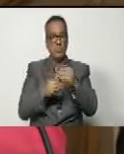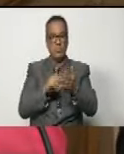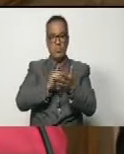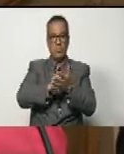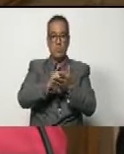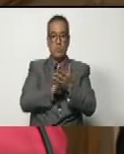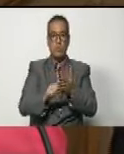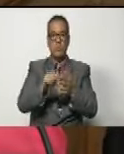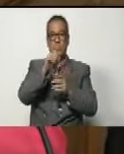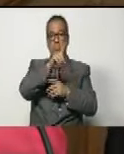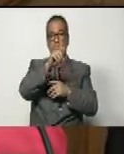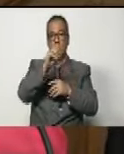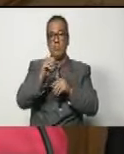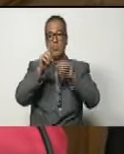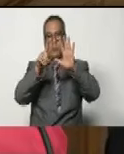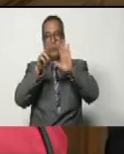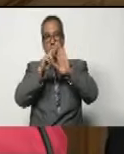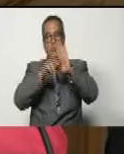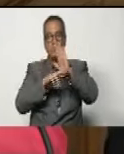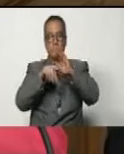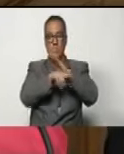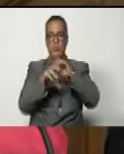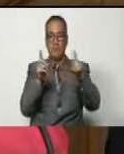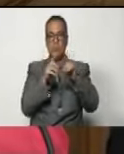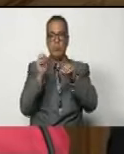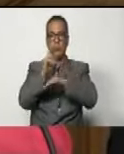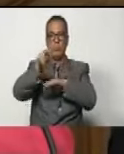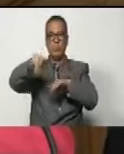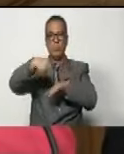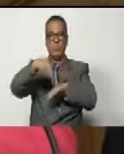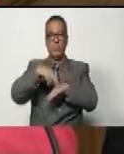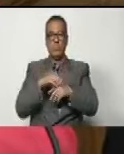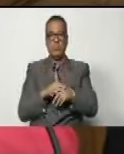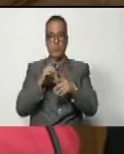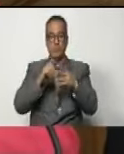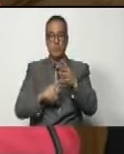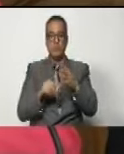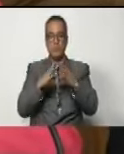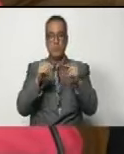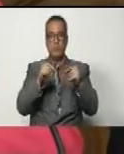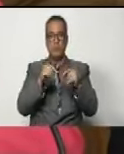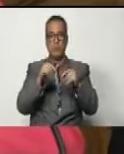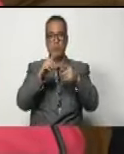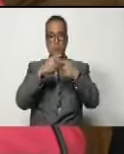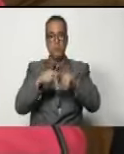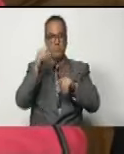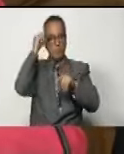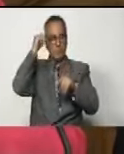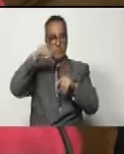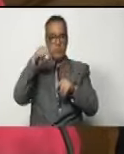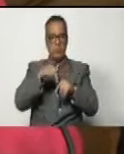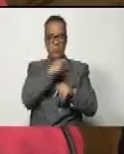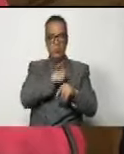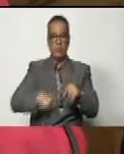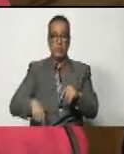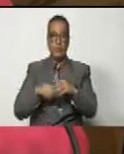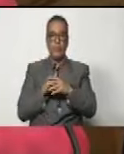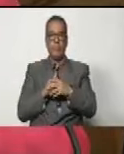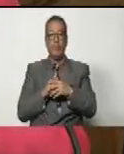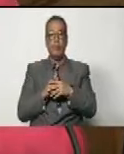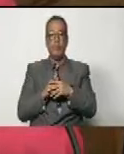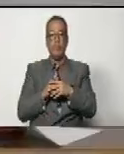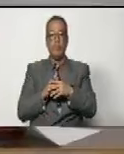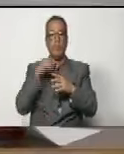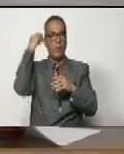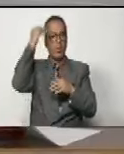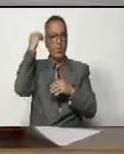previsto en el artículo 106 del Reglamento Interior y de Debates de la Asamblea Nacional. Es todo de la propuesta del orden del día, ciudadano presidente.